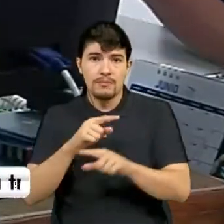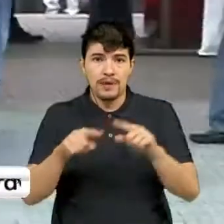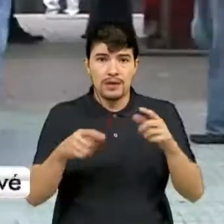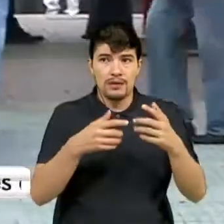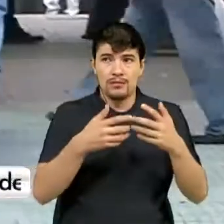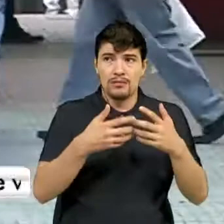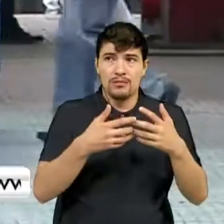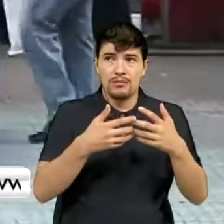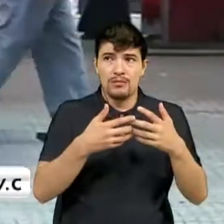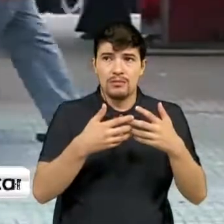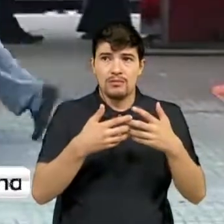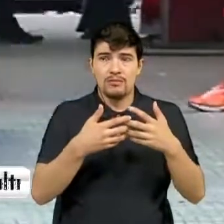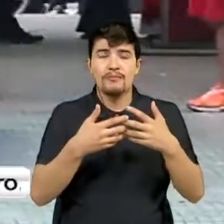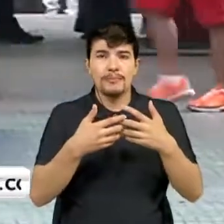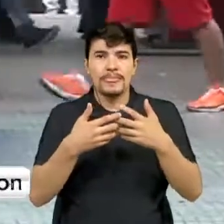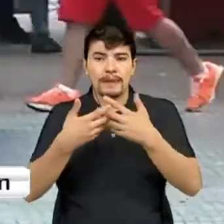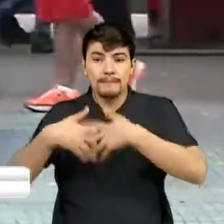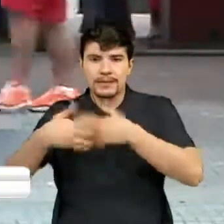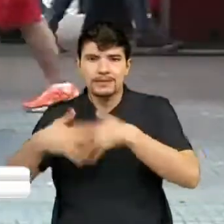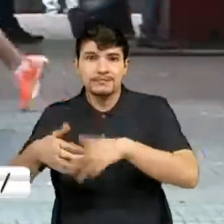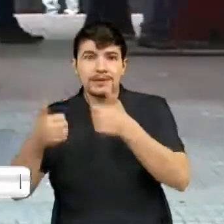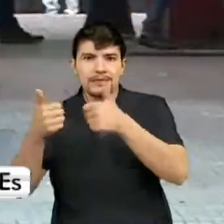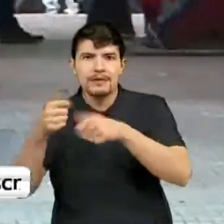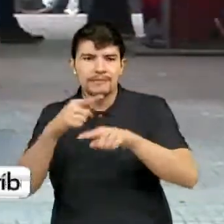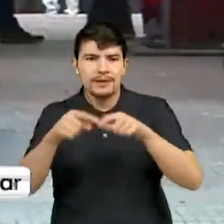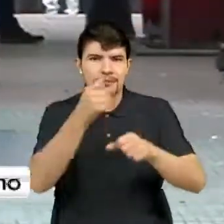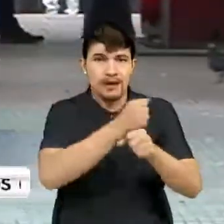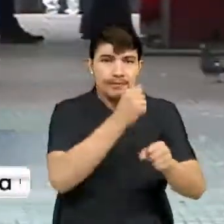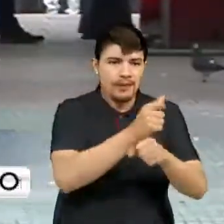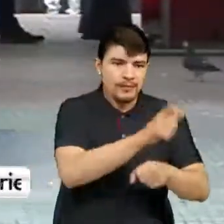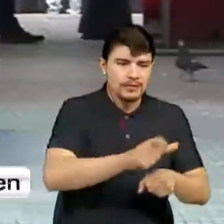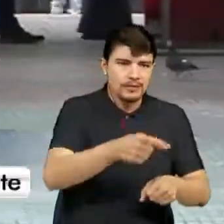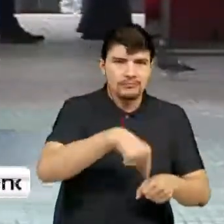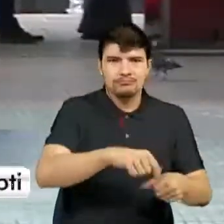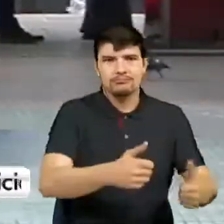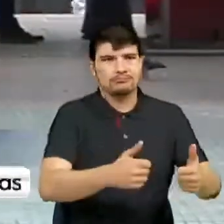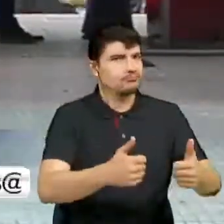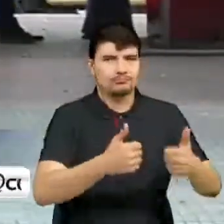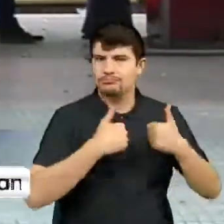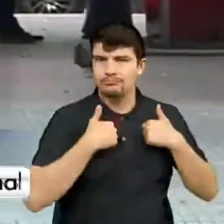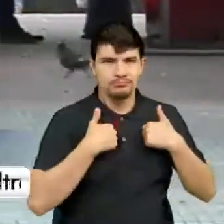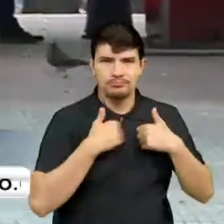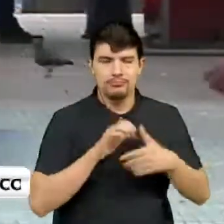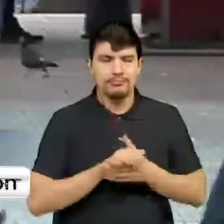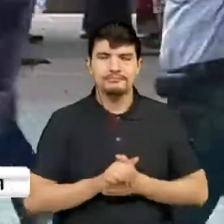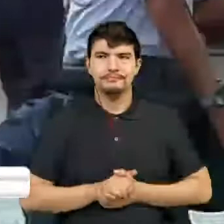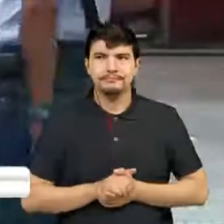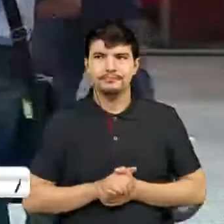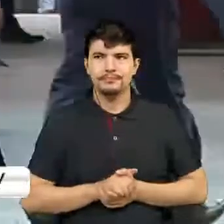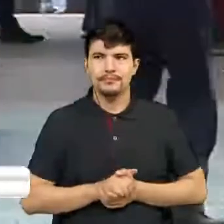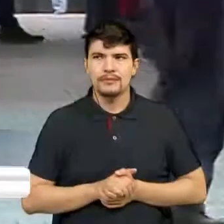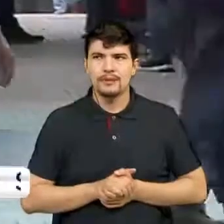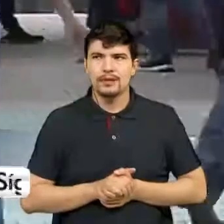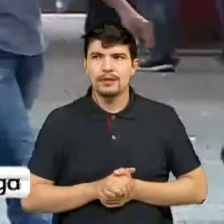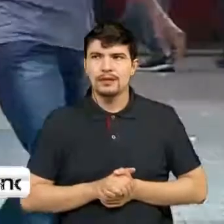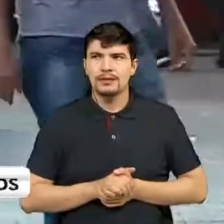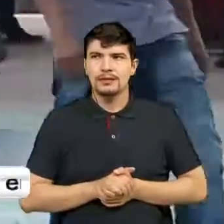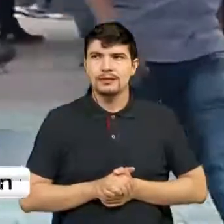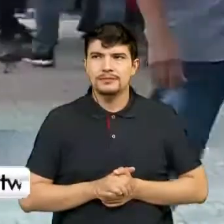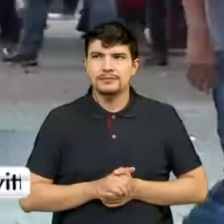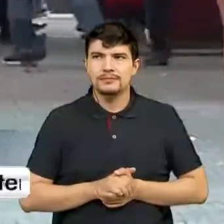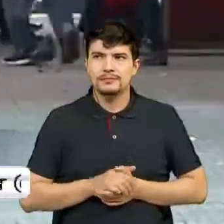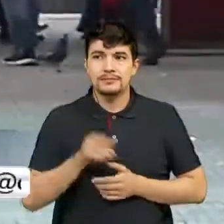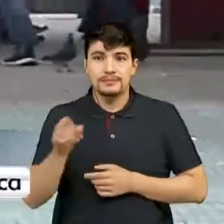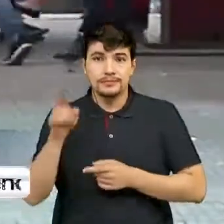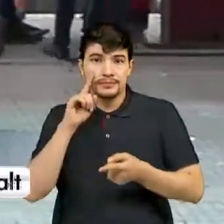daño. Pues bien, hay que recordar que ya fue aprobado por el Senado y ya pasó a la Cámara de Representantes. Recalcar que lo que se busca